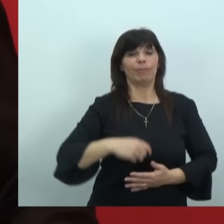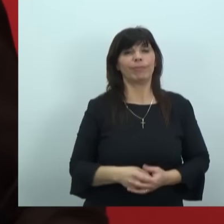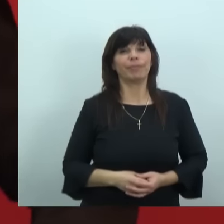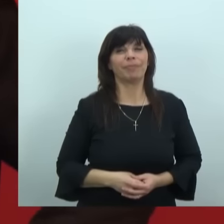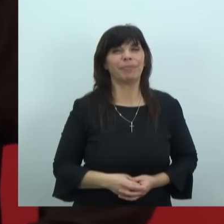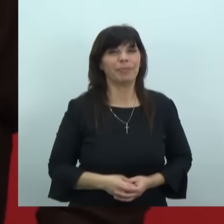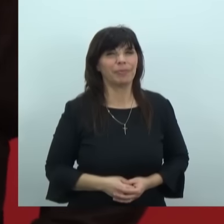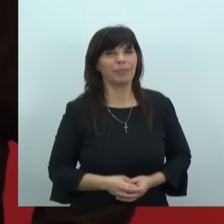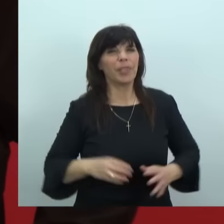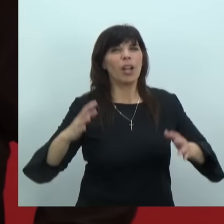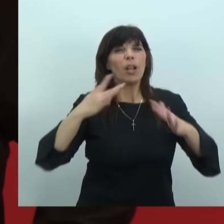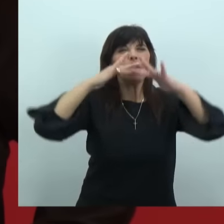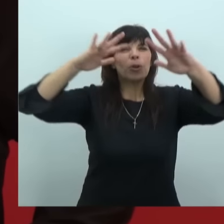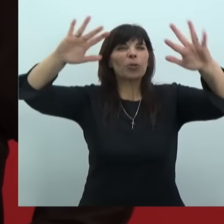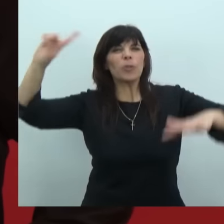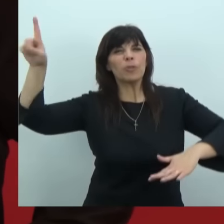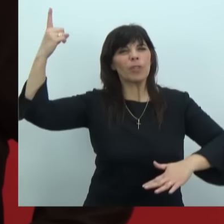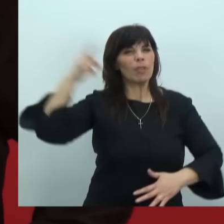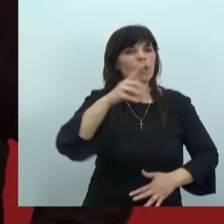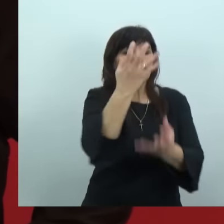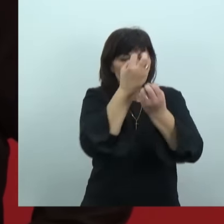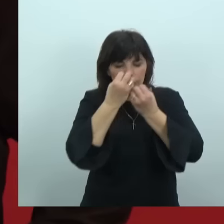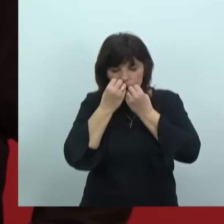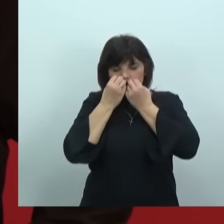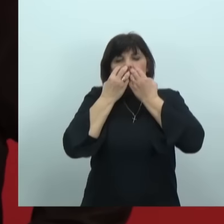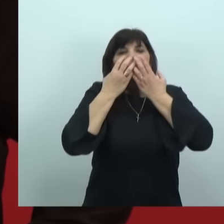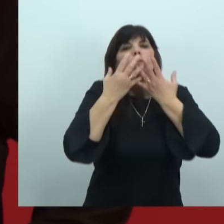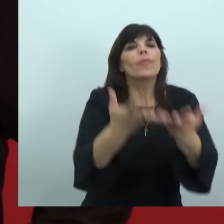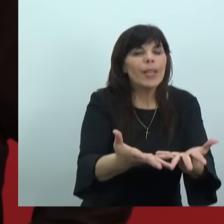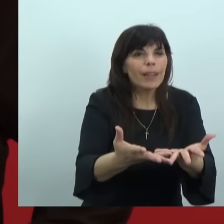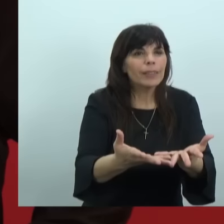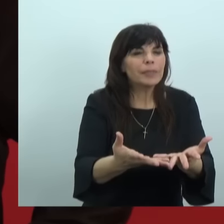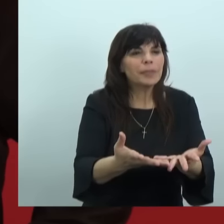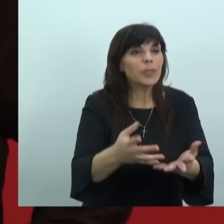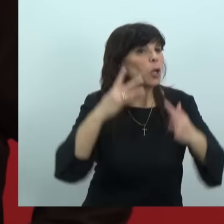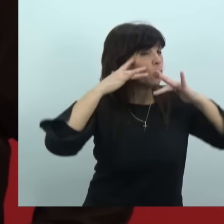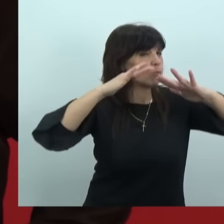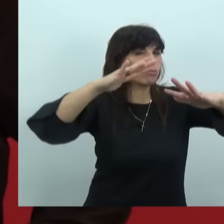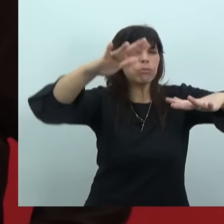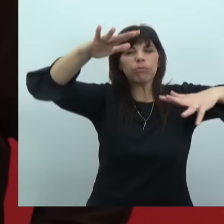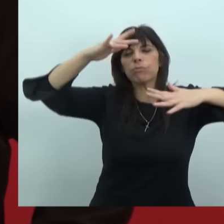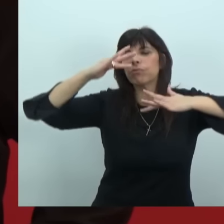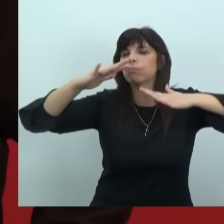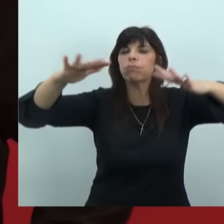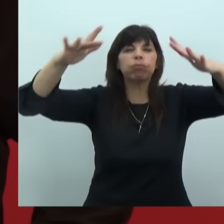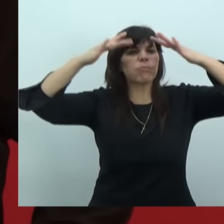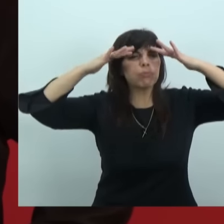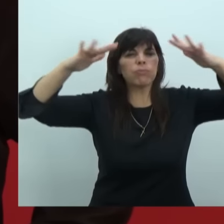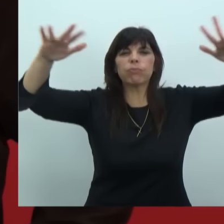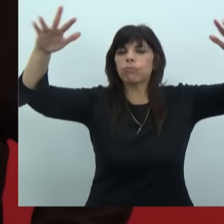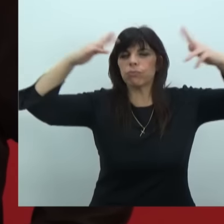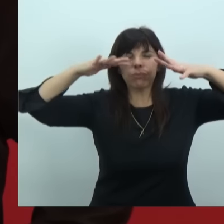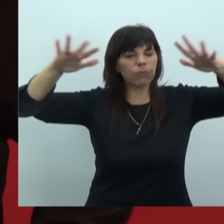Los sueños de Dios te inspiran. No dejes de soñar. Alguno dirá, pastor, ¿de qué puedo